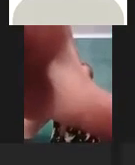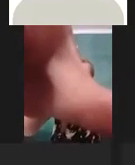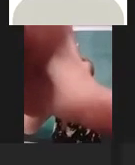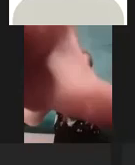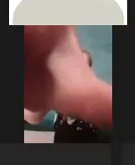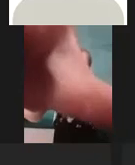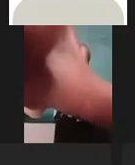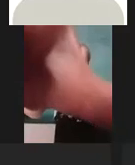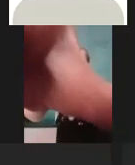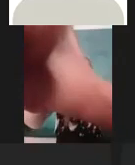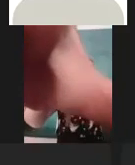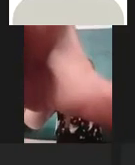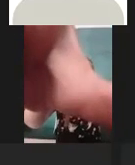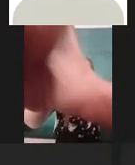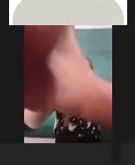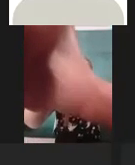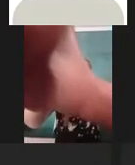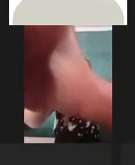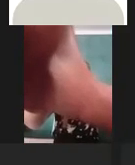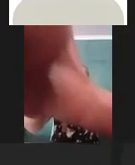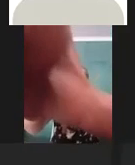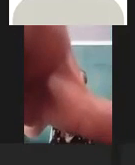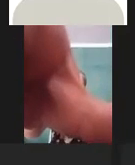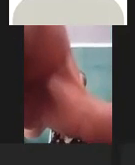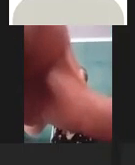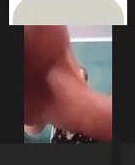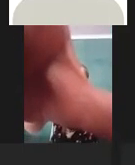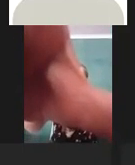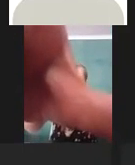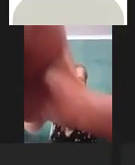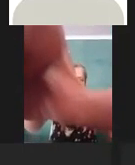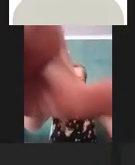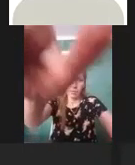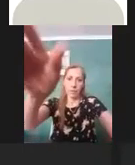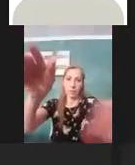Hazlo en forma de presentación, Sol, que es la copita que está abajo,